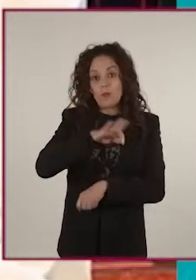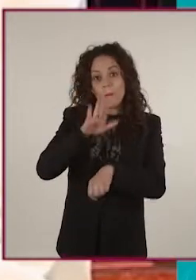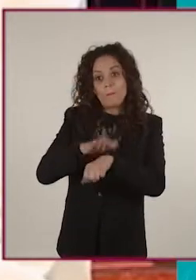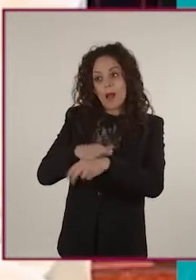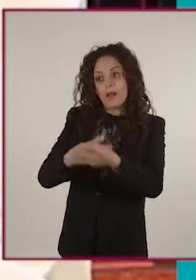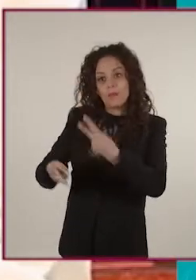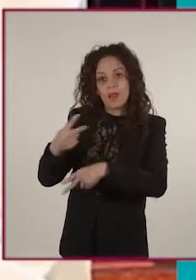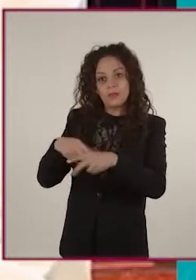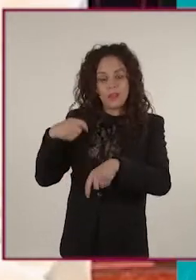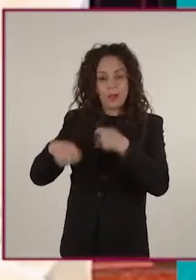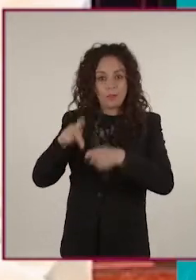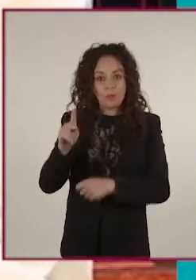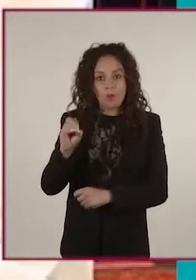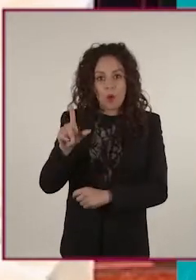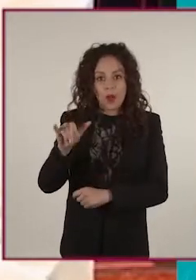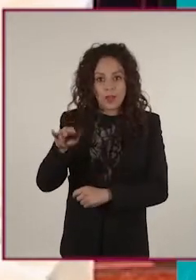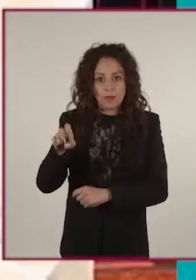estamos